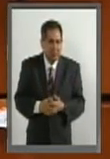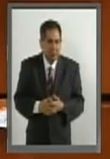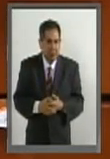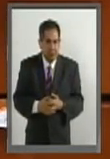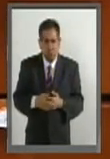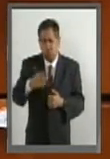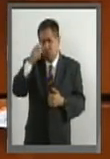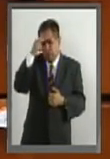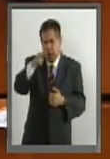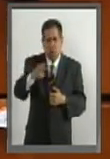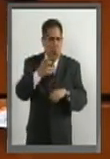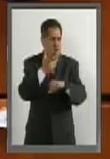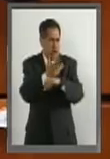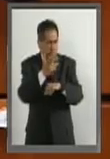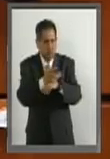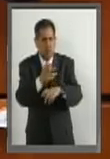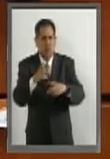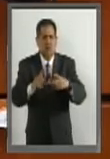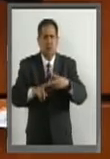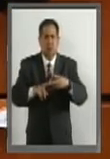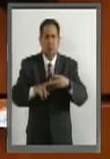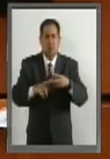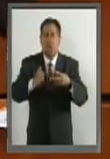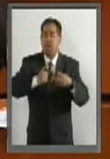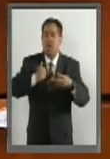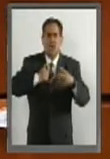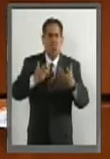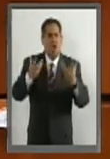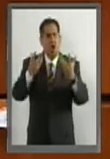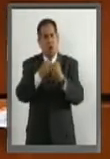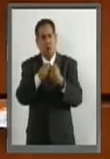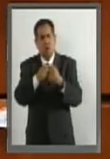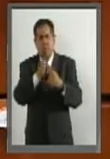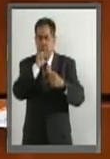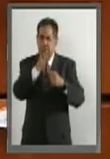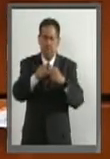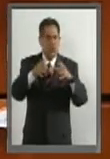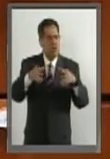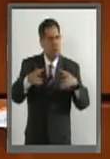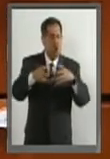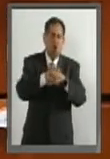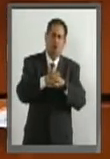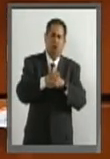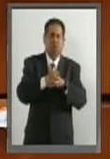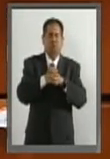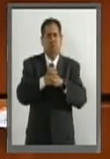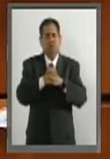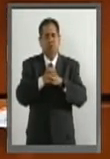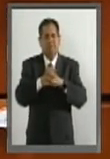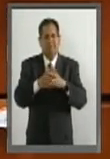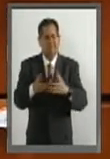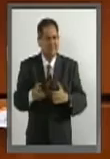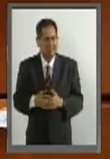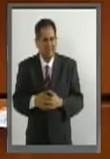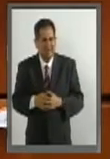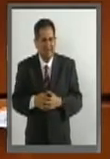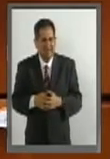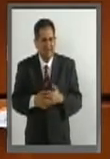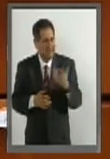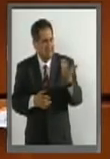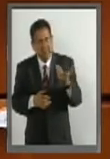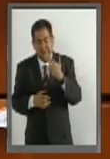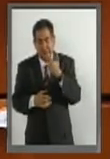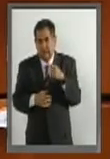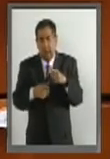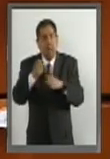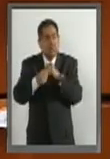México, Estados Unidos y Canadá somos una misma entidad. Ese ha sido el argumento